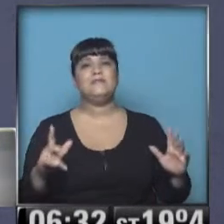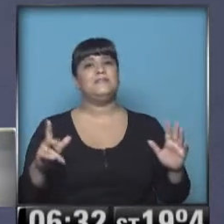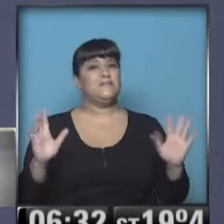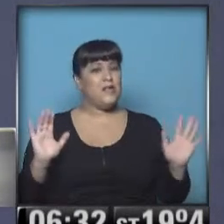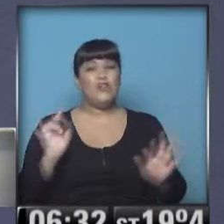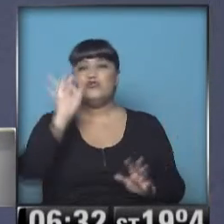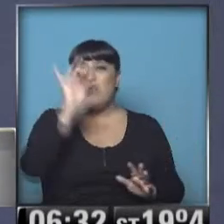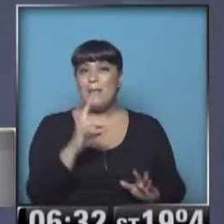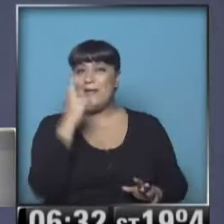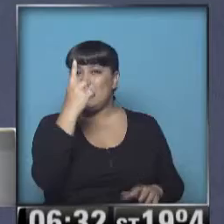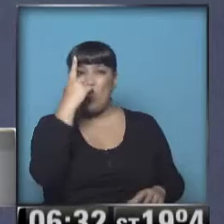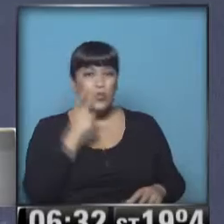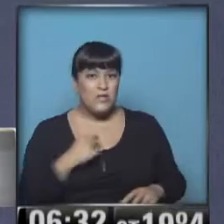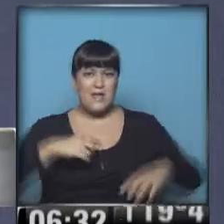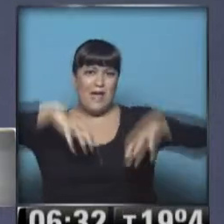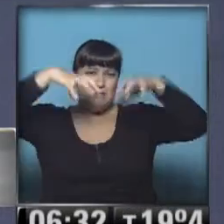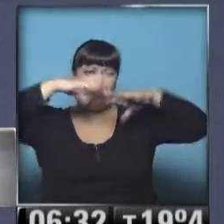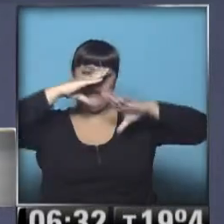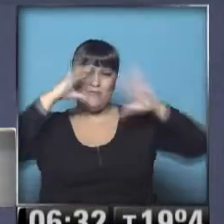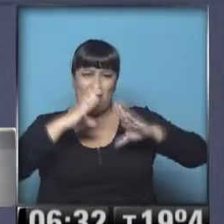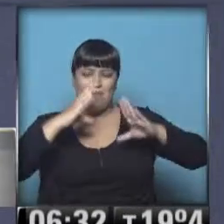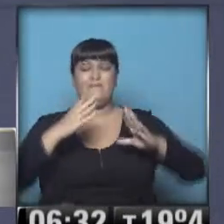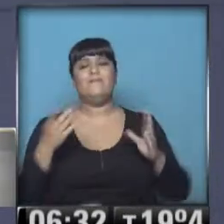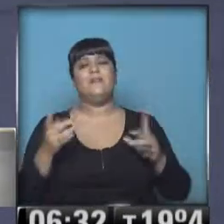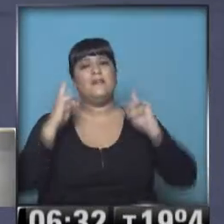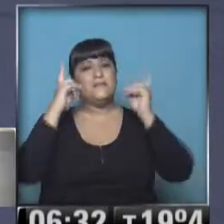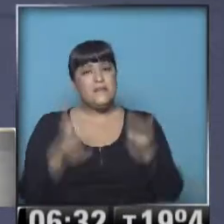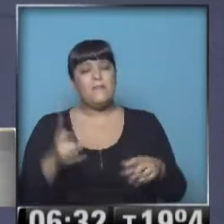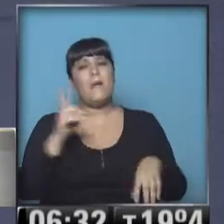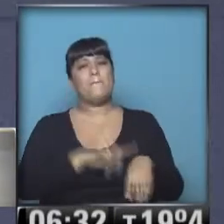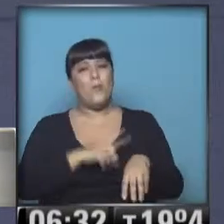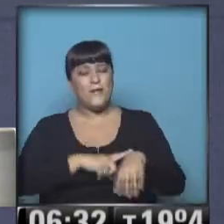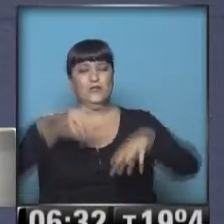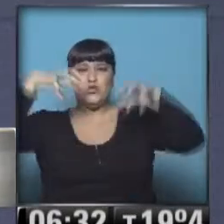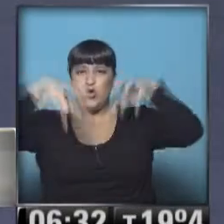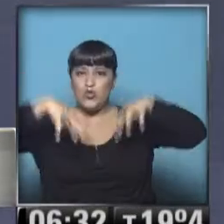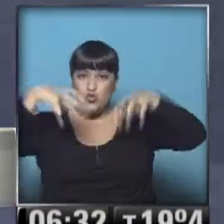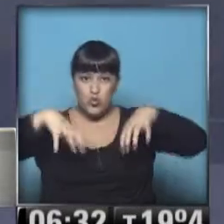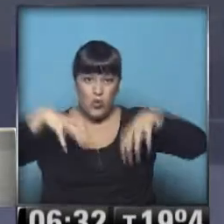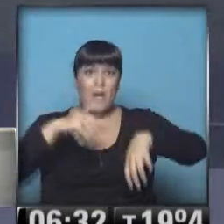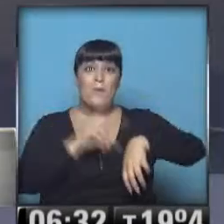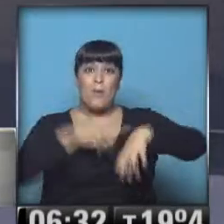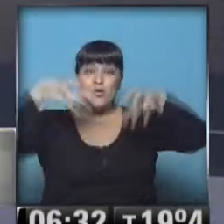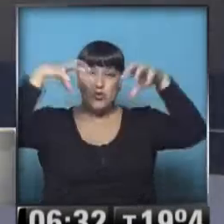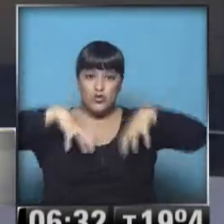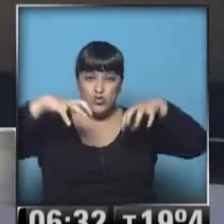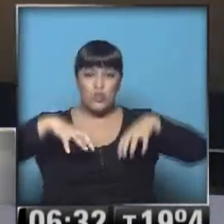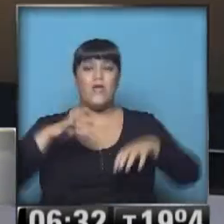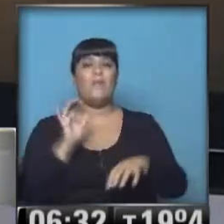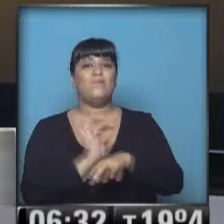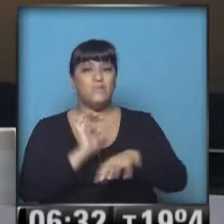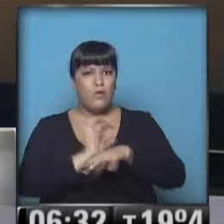que en 24 horas. Además, en el momento de la lluvia en sí, llueve en forma